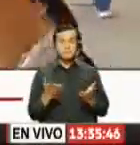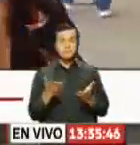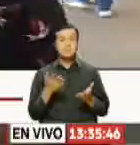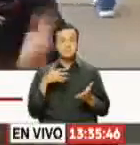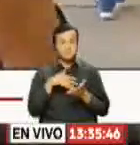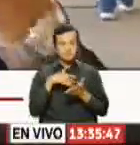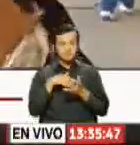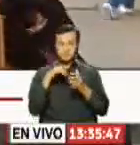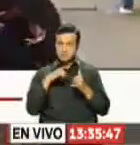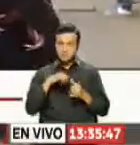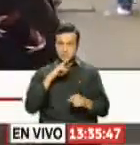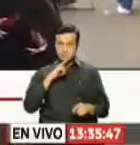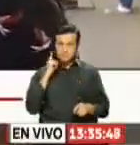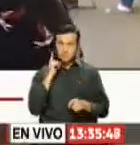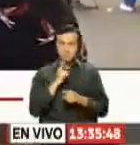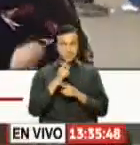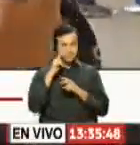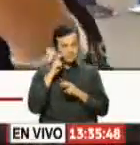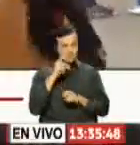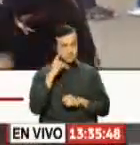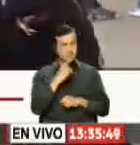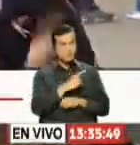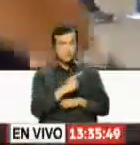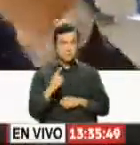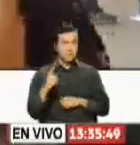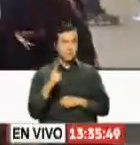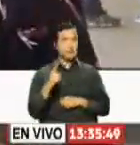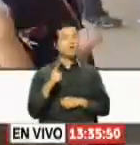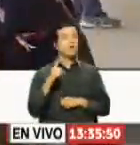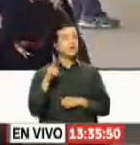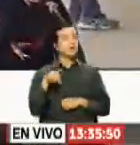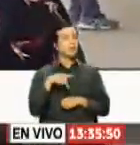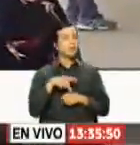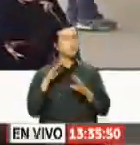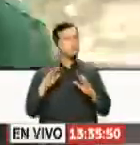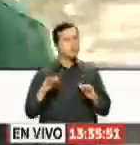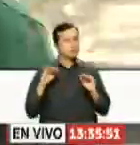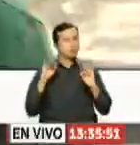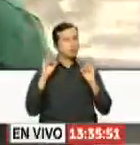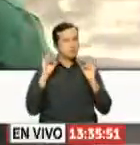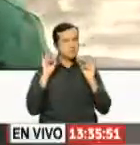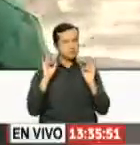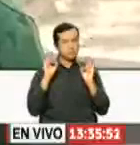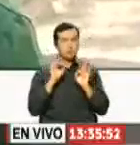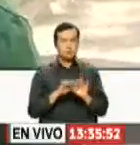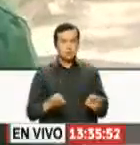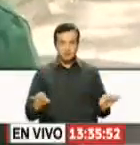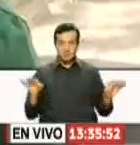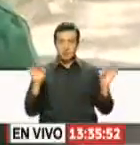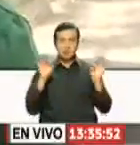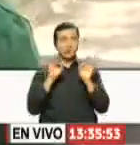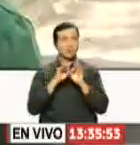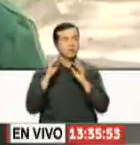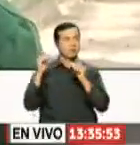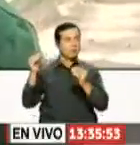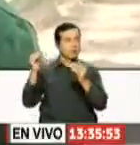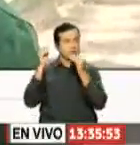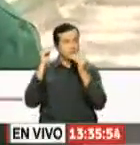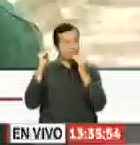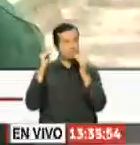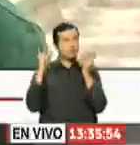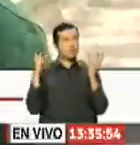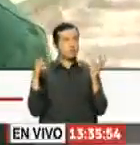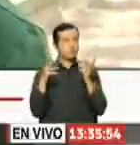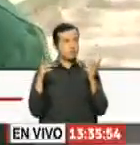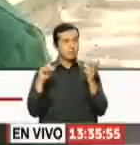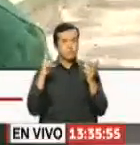las investigaciones correspondientes para llegar a ser unos excelentes médicos. Es parte fundamental de la enseñanza académica,